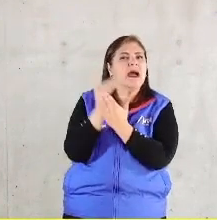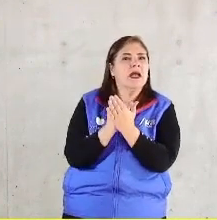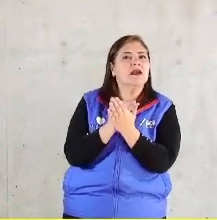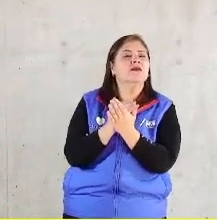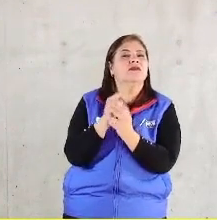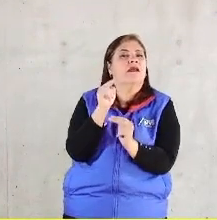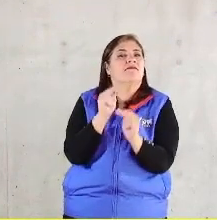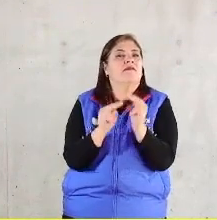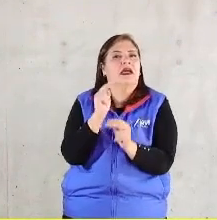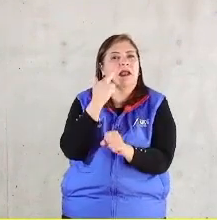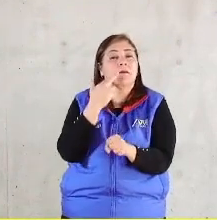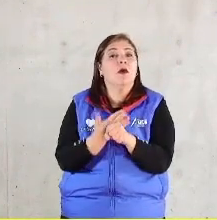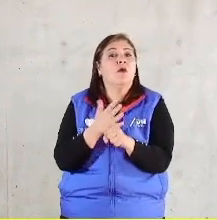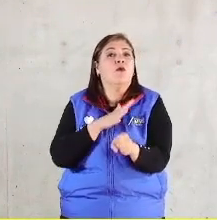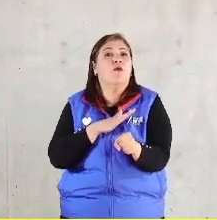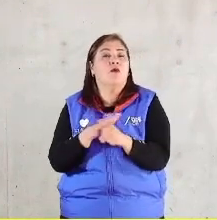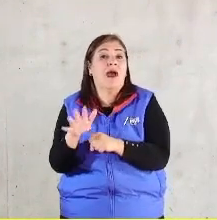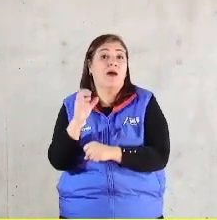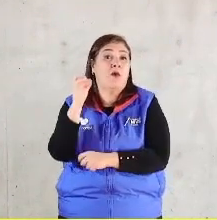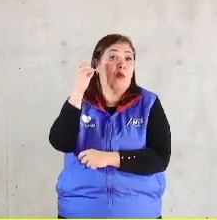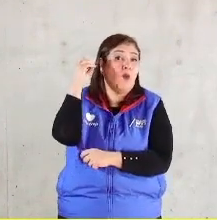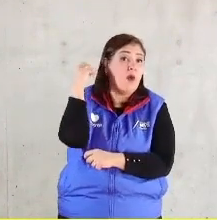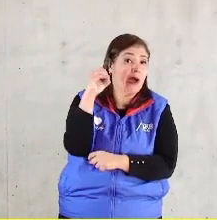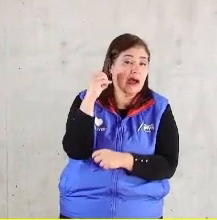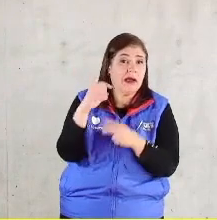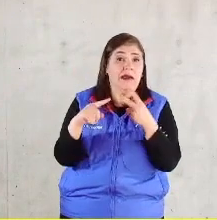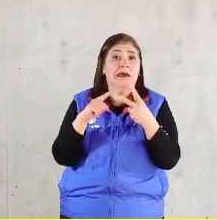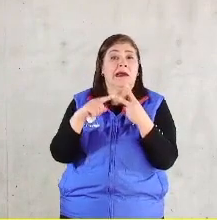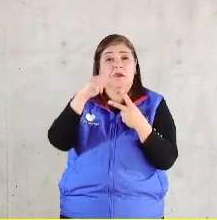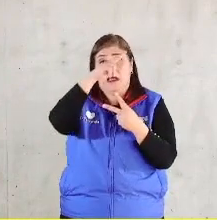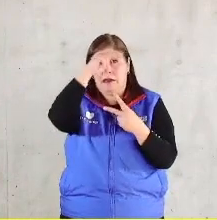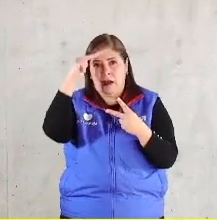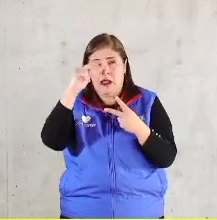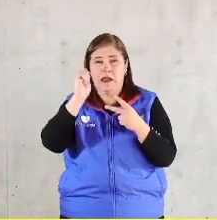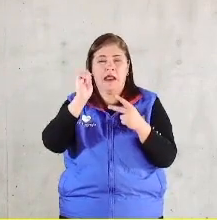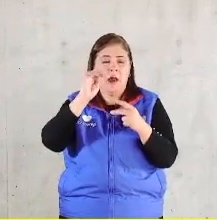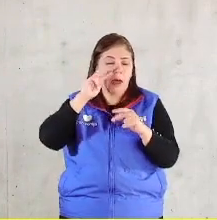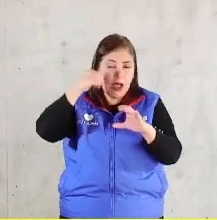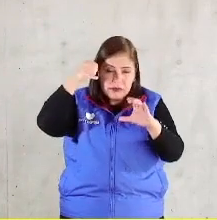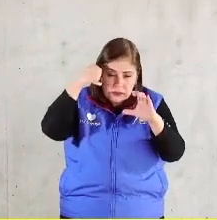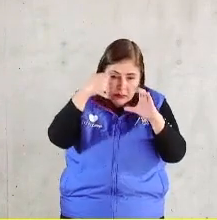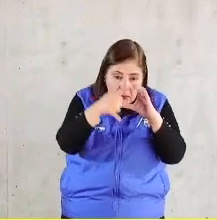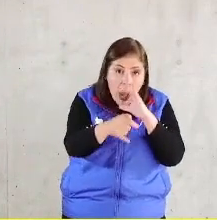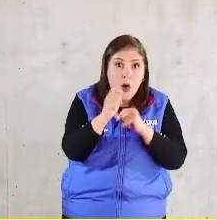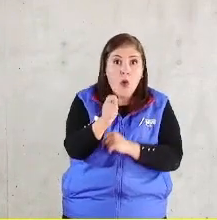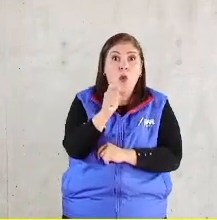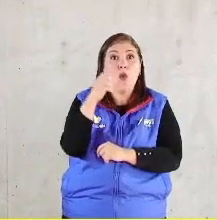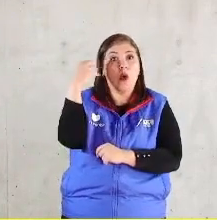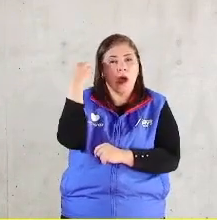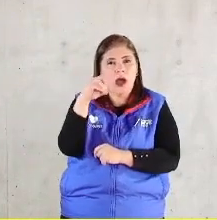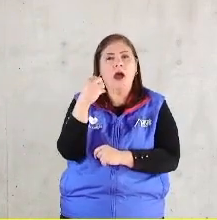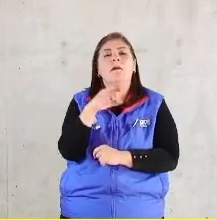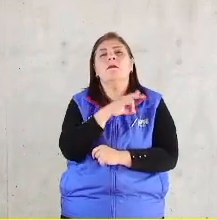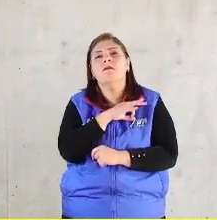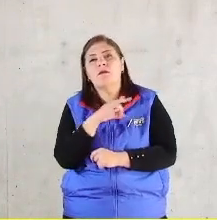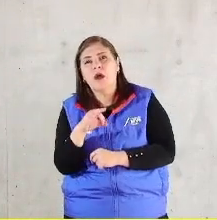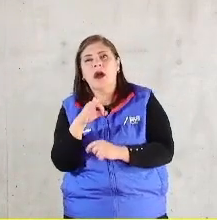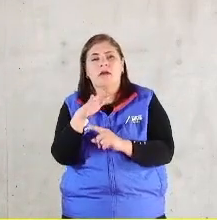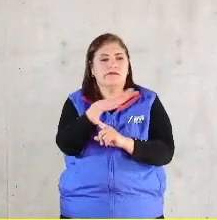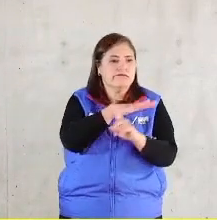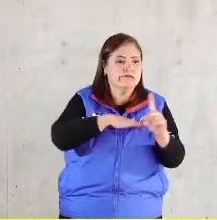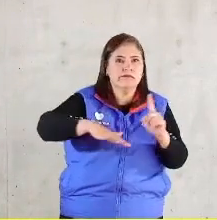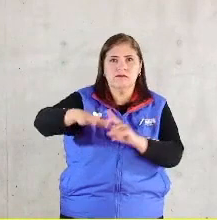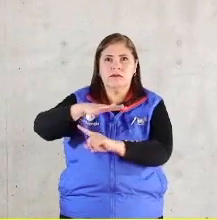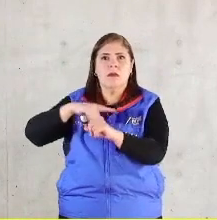en cumplimiento? Es Oaxaca, seguido por Nayarit. Y si damos un zoom a Oaxaca, podemos ver todos los ámbitos y subámbitos